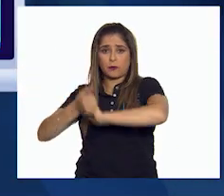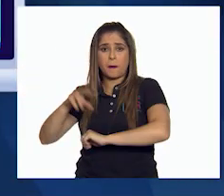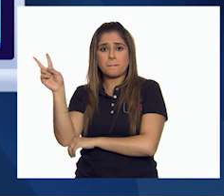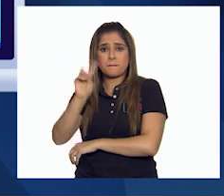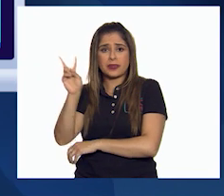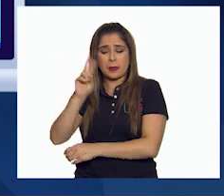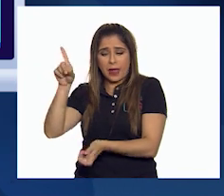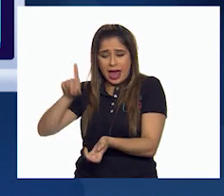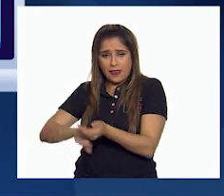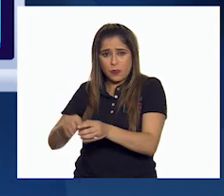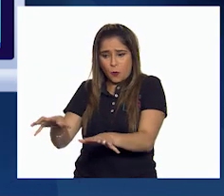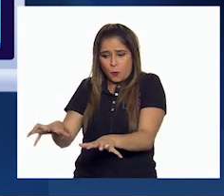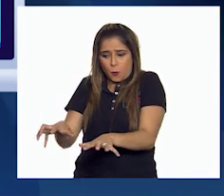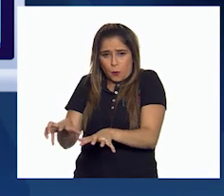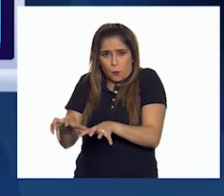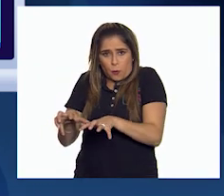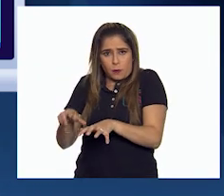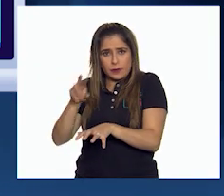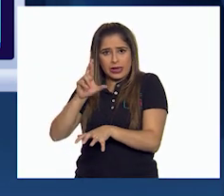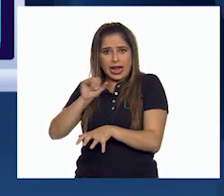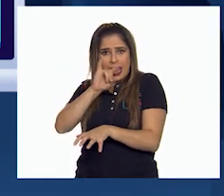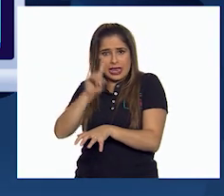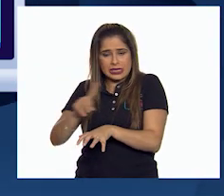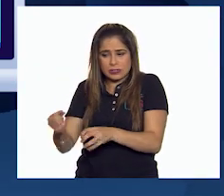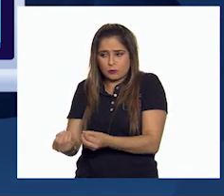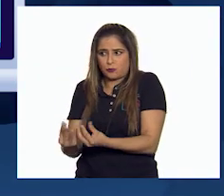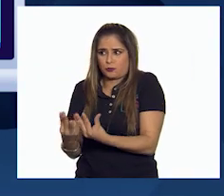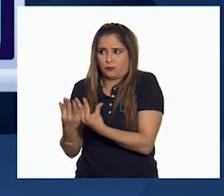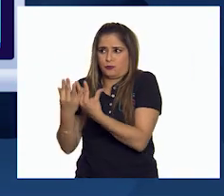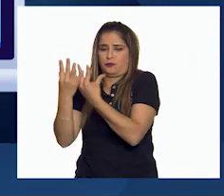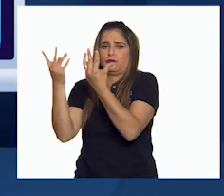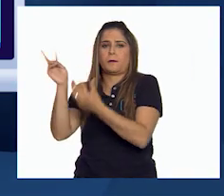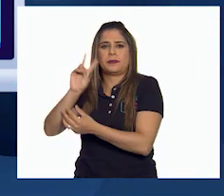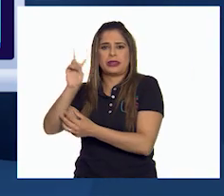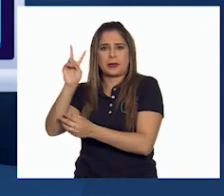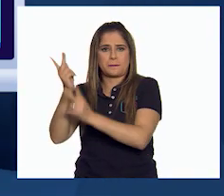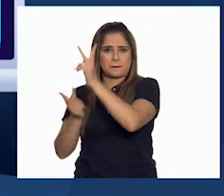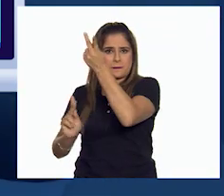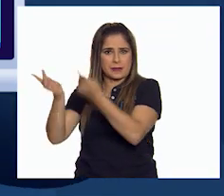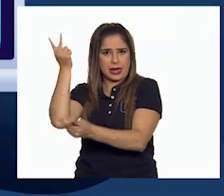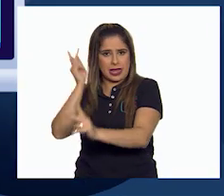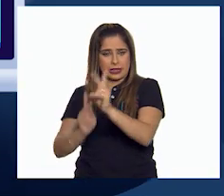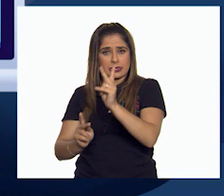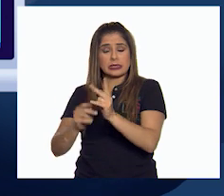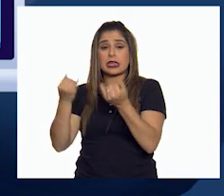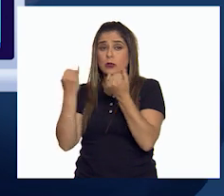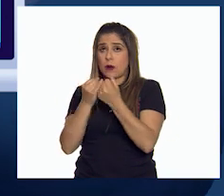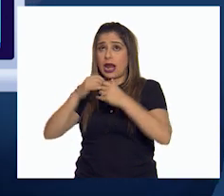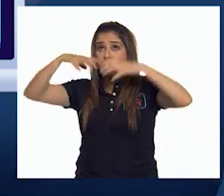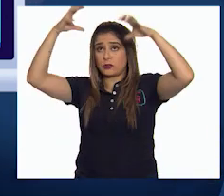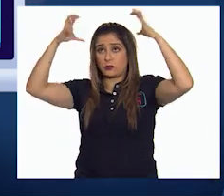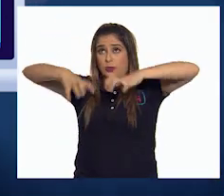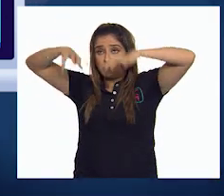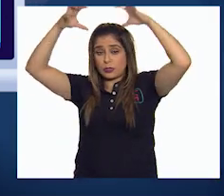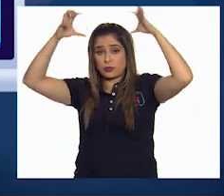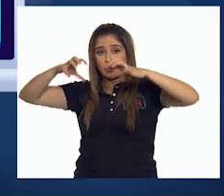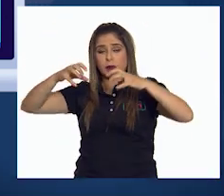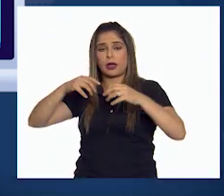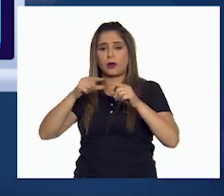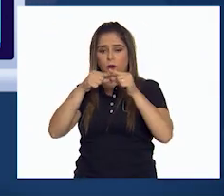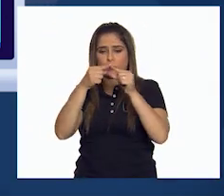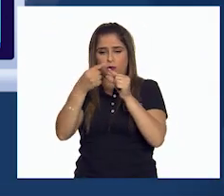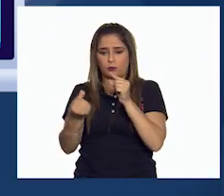las ramas y también a las hojas. Y cuando el agua llega a las hojas, mucha de esta ya no es